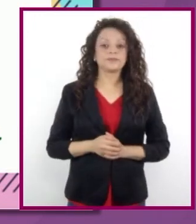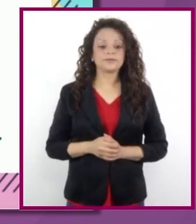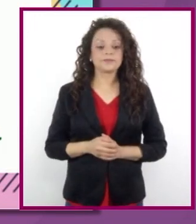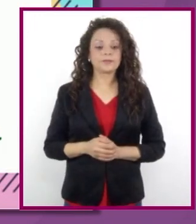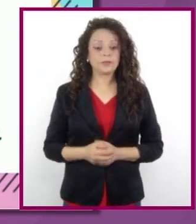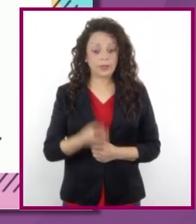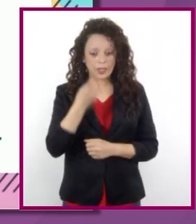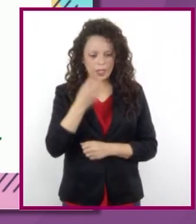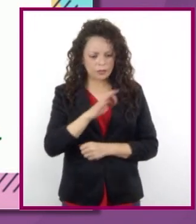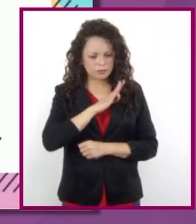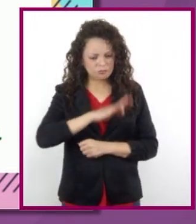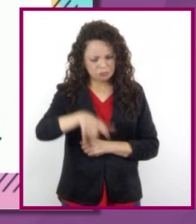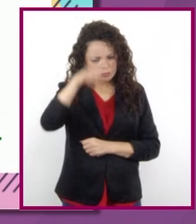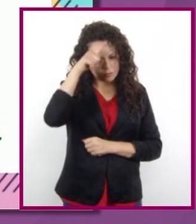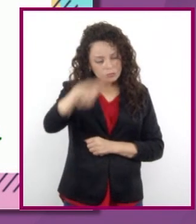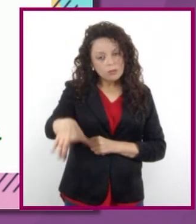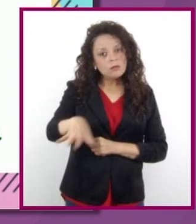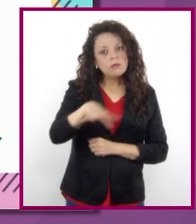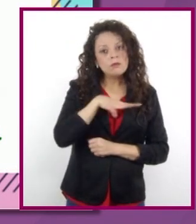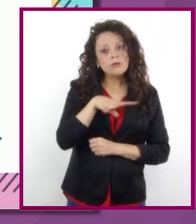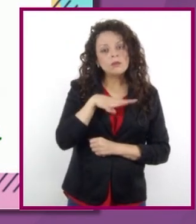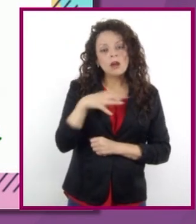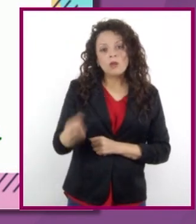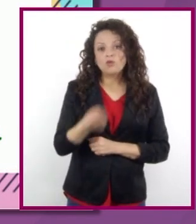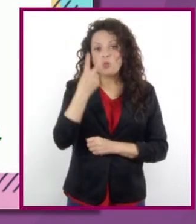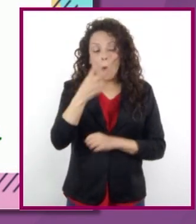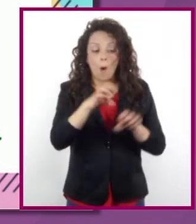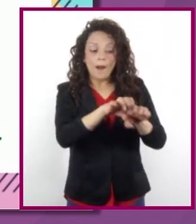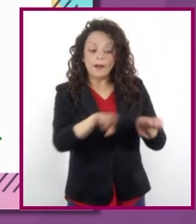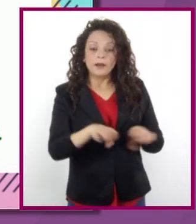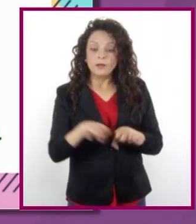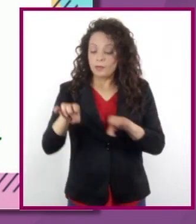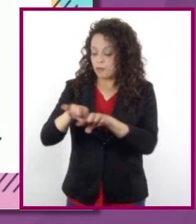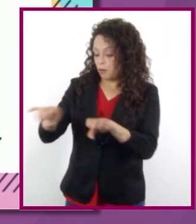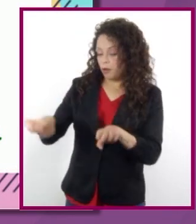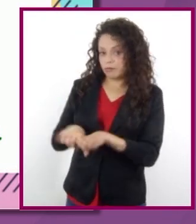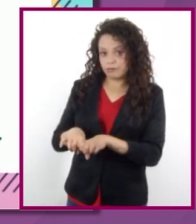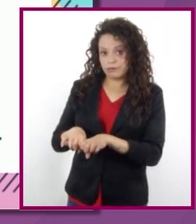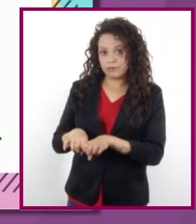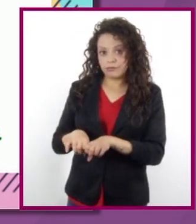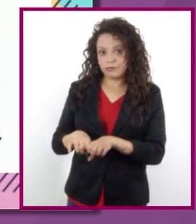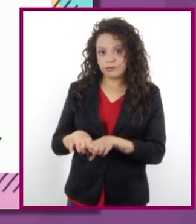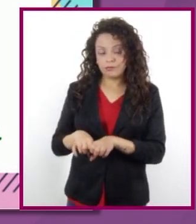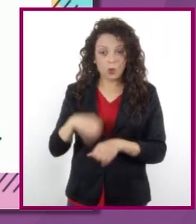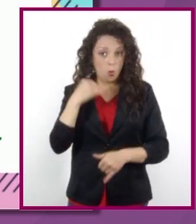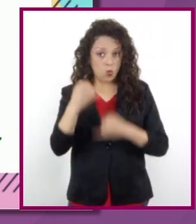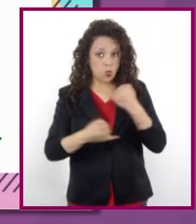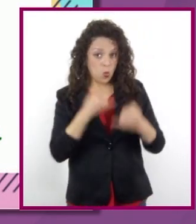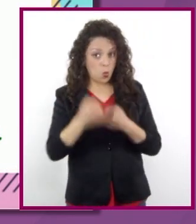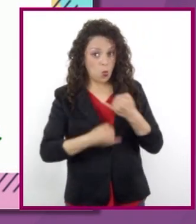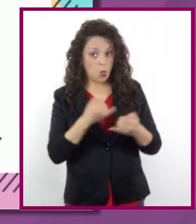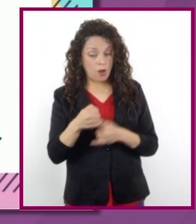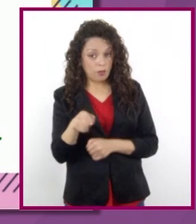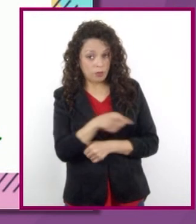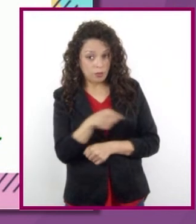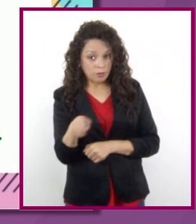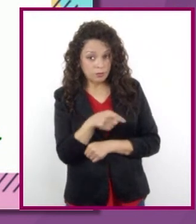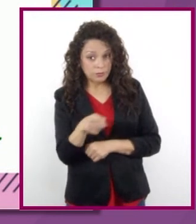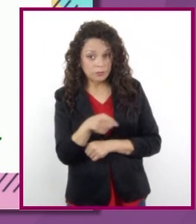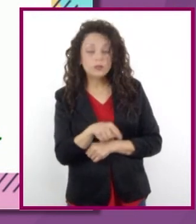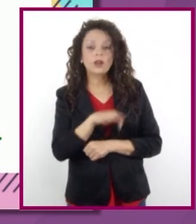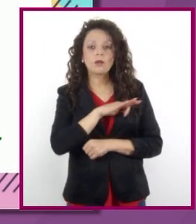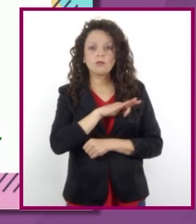Asimismo, se identifica la existencia de dos equipos. Con respecto a los jugadores, estos podían